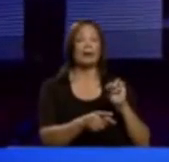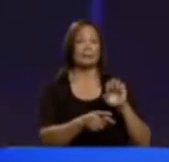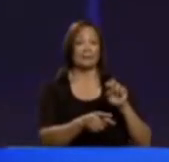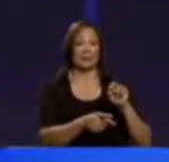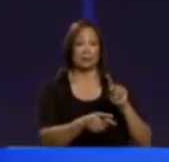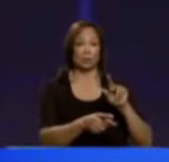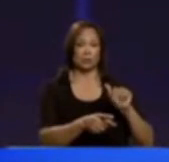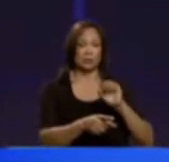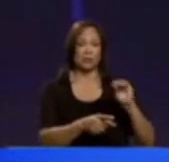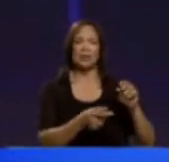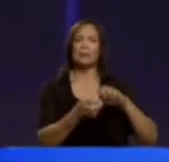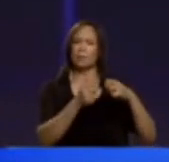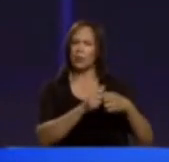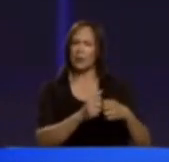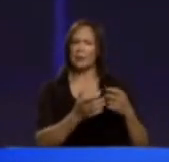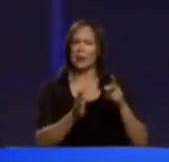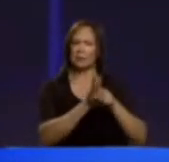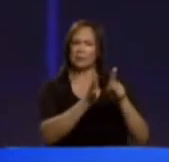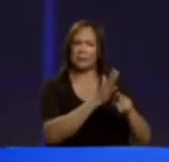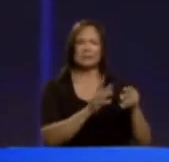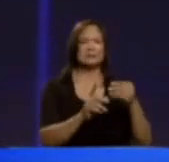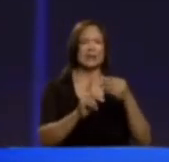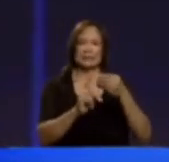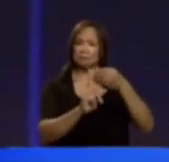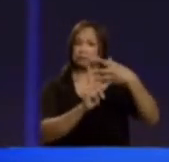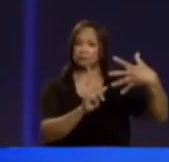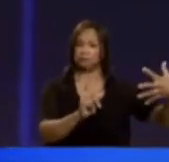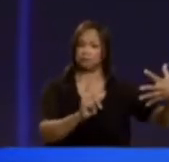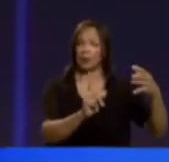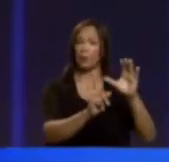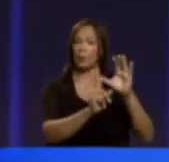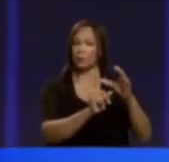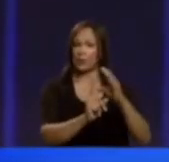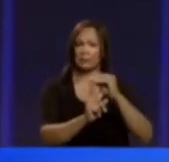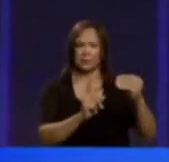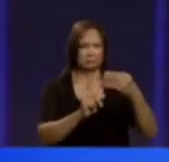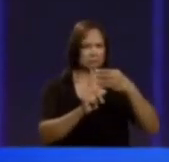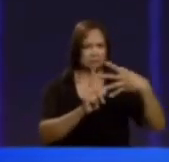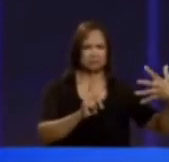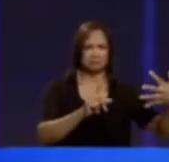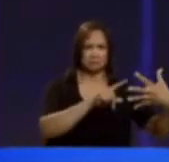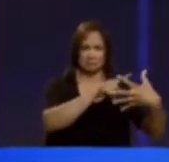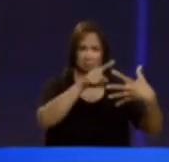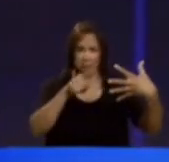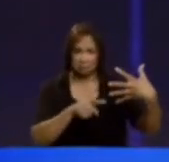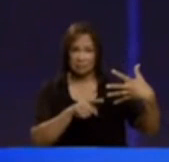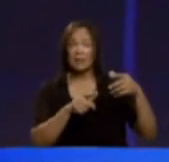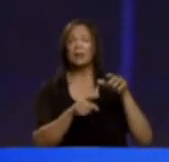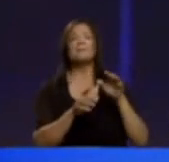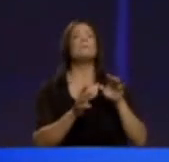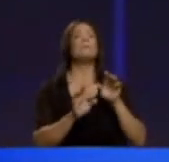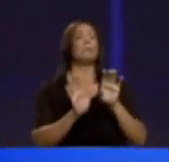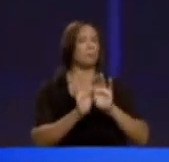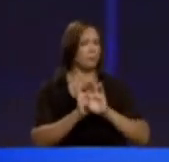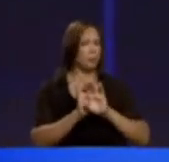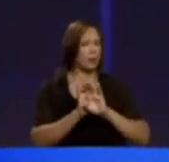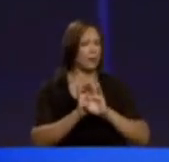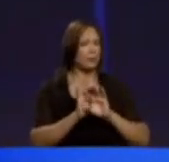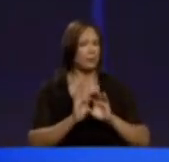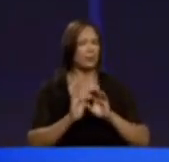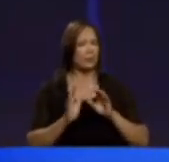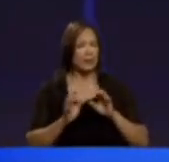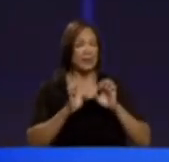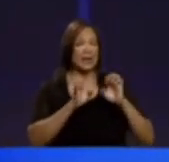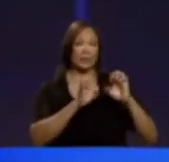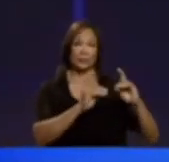los feminicidios es un problema multicultural que envuelve muchas aristas entre ellas por supuesto por supuesto